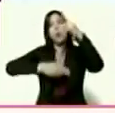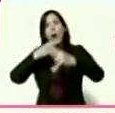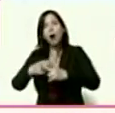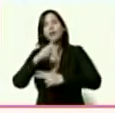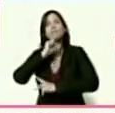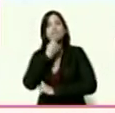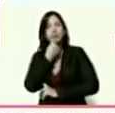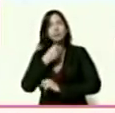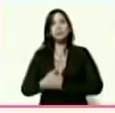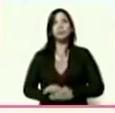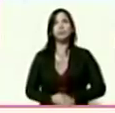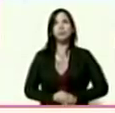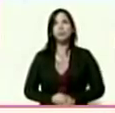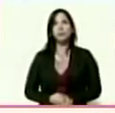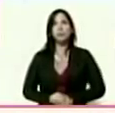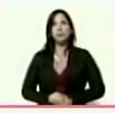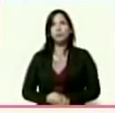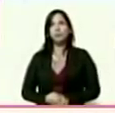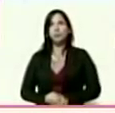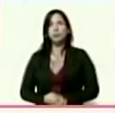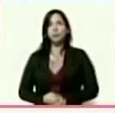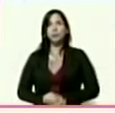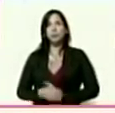y secretas.